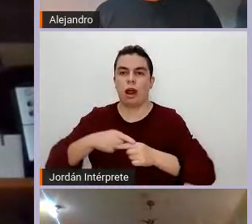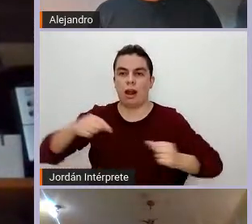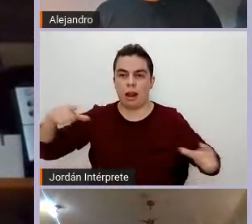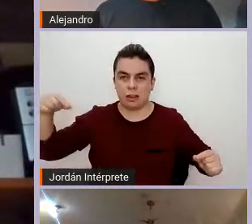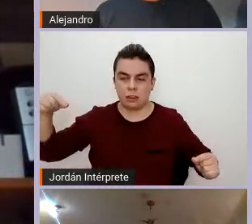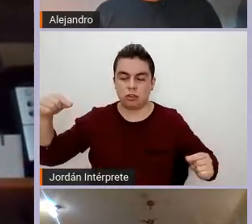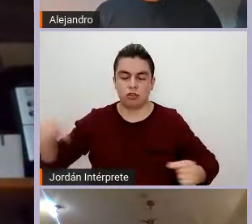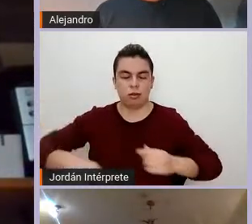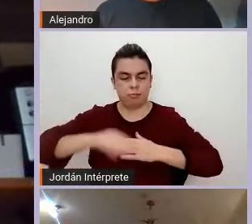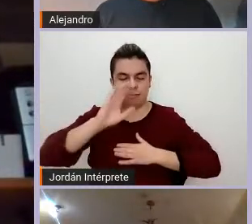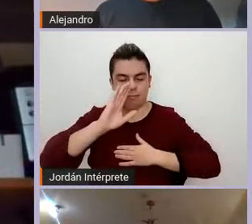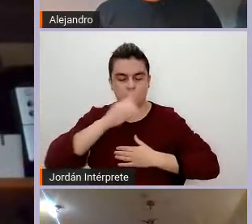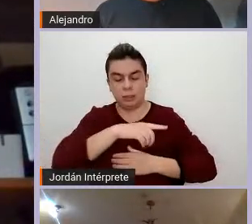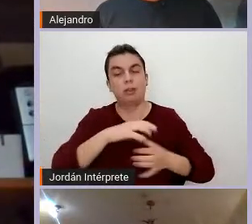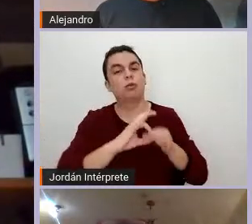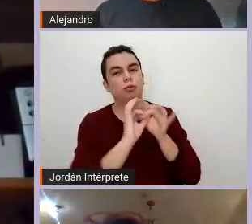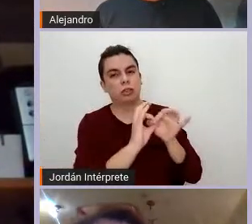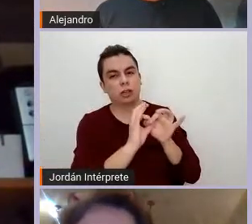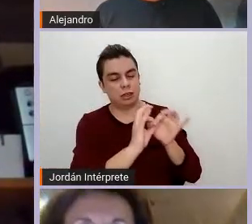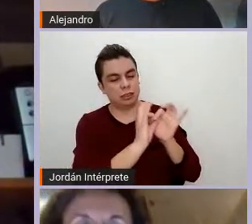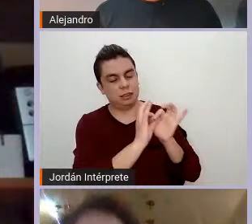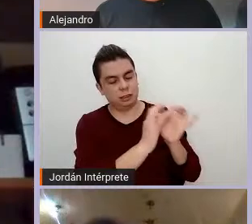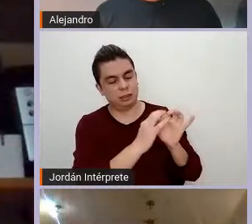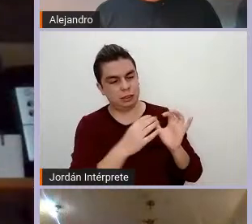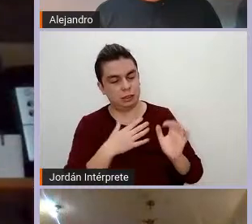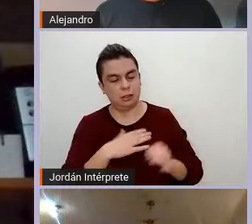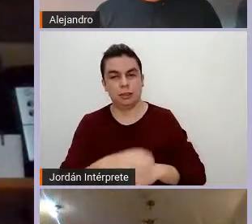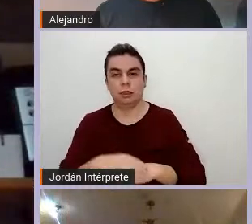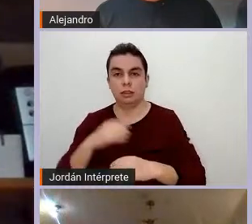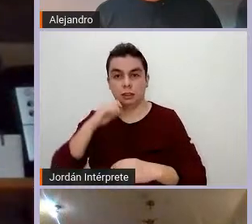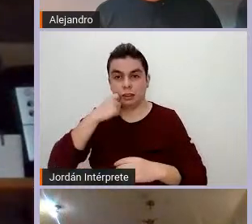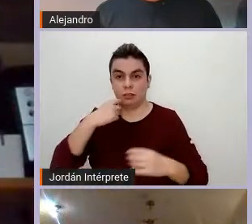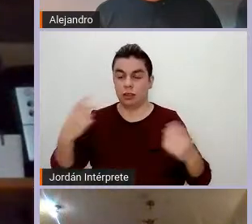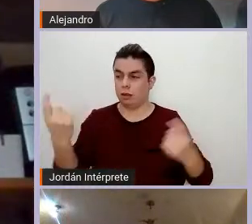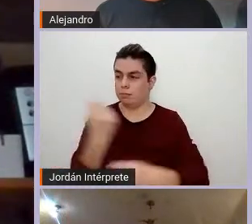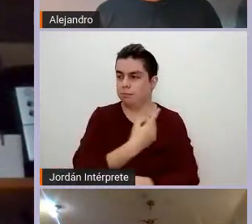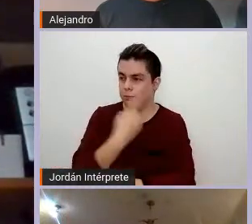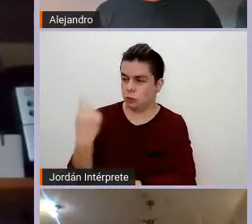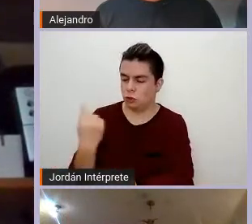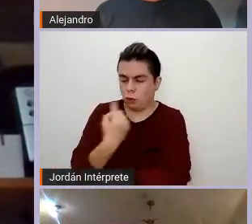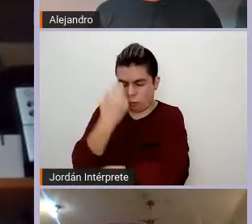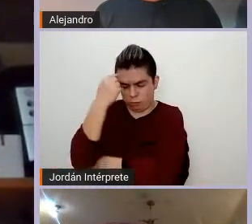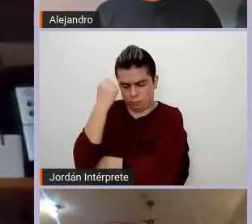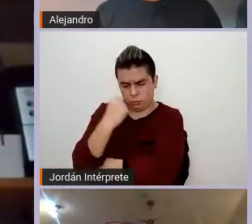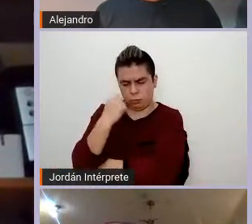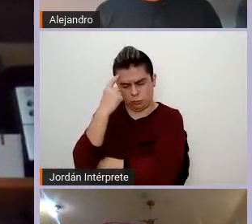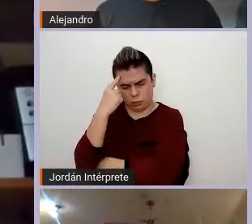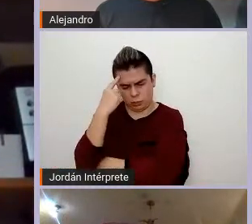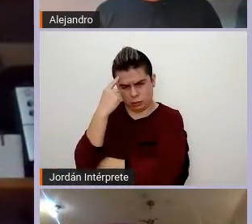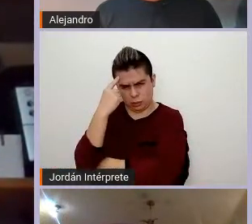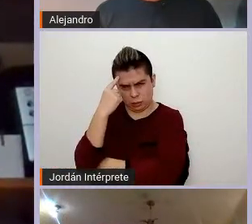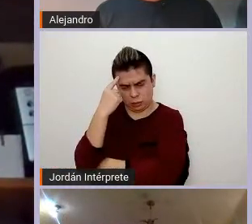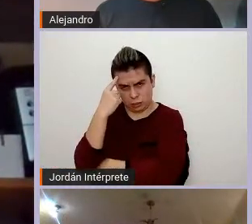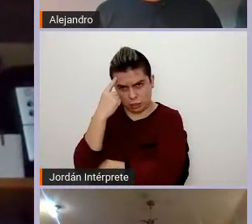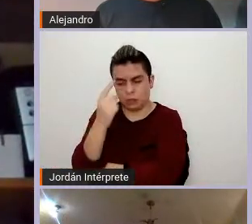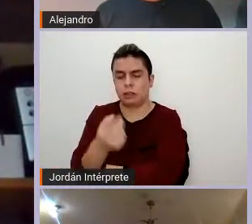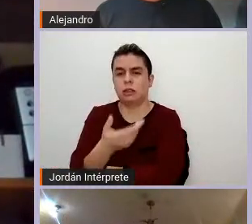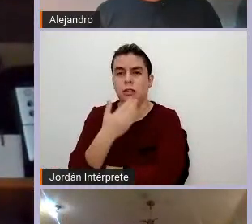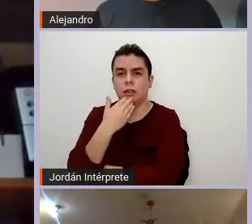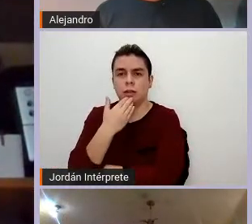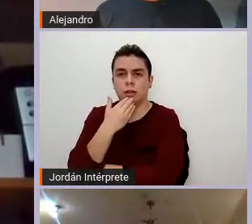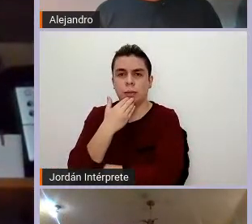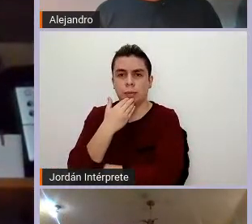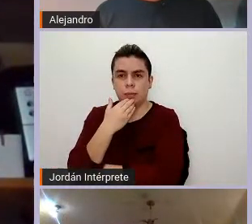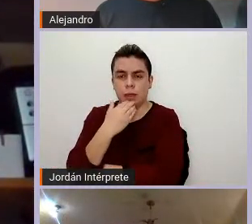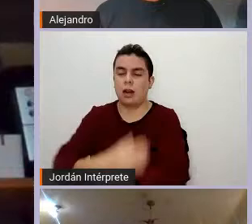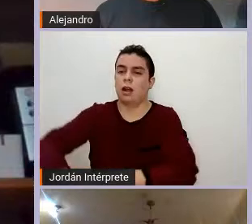que estas han sido ante todo coyunturas que nos invitan a reflexionar, con mayor razón hay que celebrar también la segunda versión